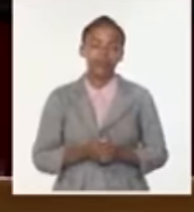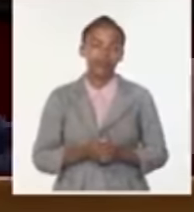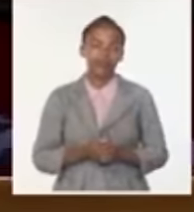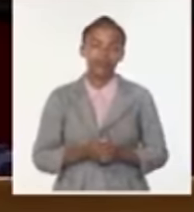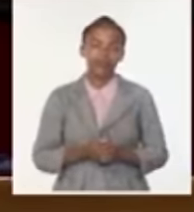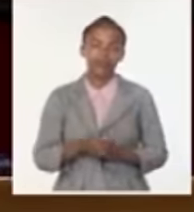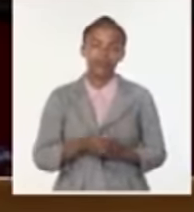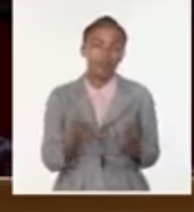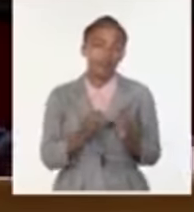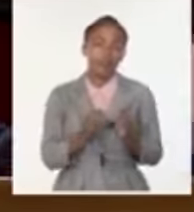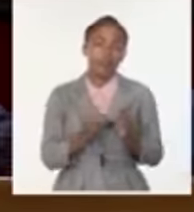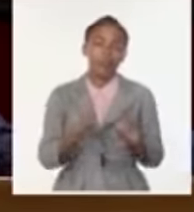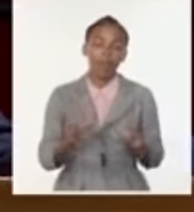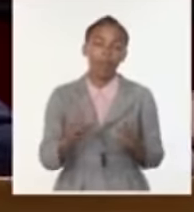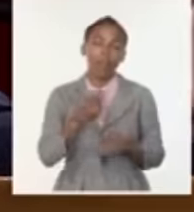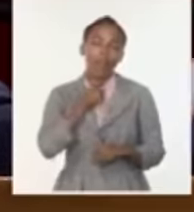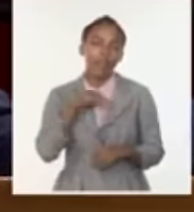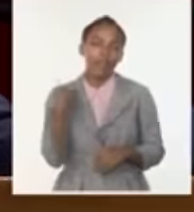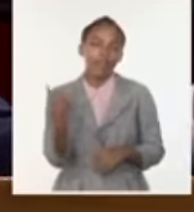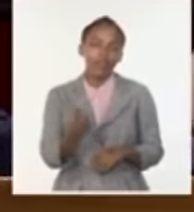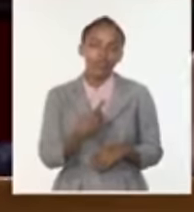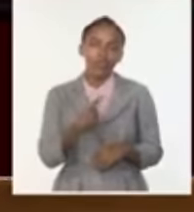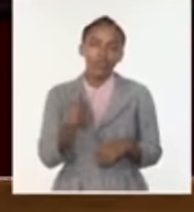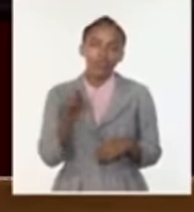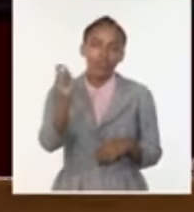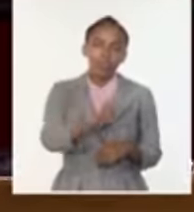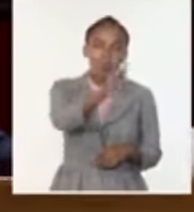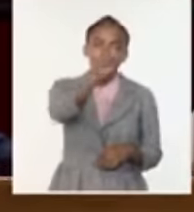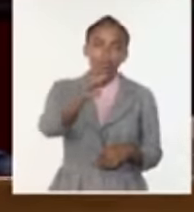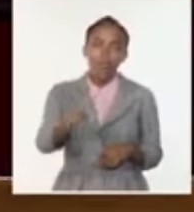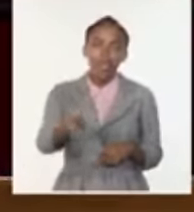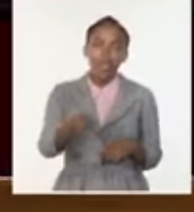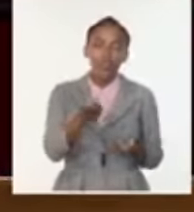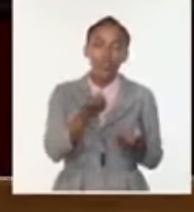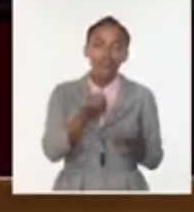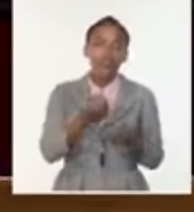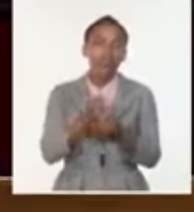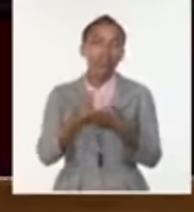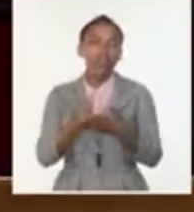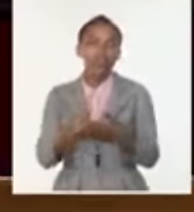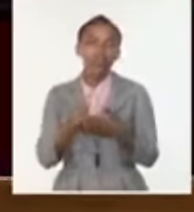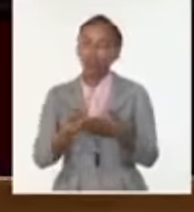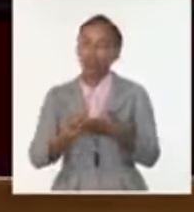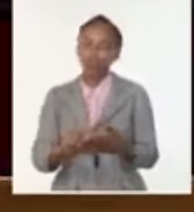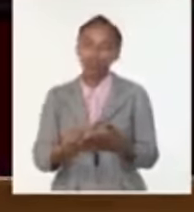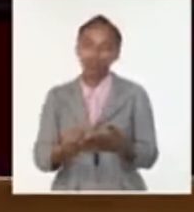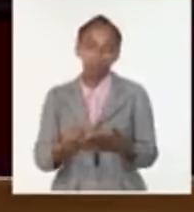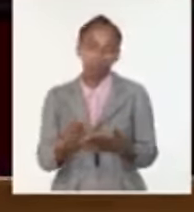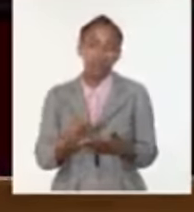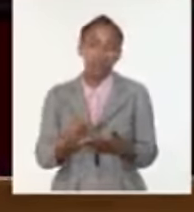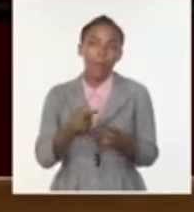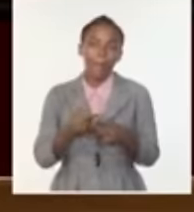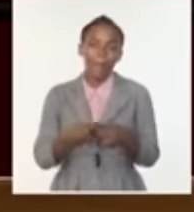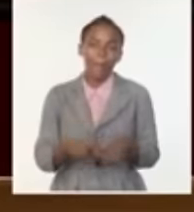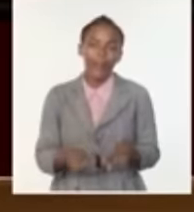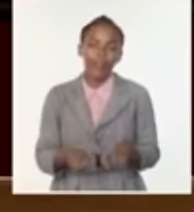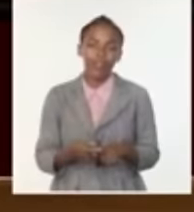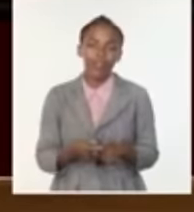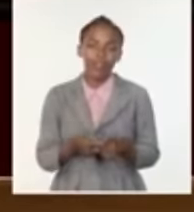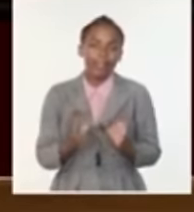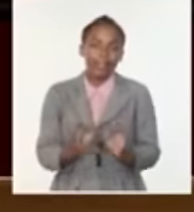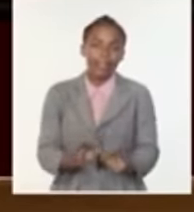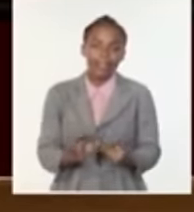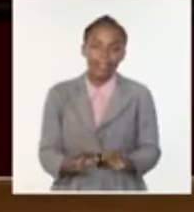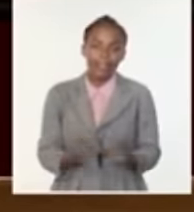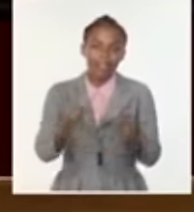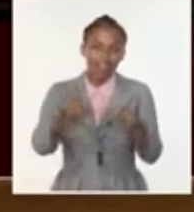Y nosotros no negamos que pueda seguir siendo proveedores de servicios, si para eso lo creamos. Pero no puede ser de la manera que está sucediendo hoy